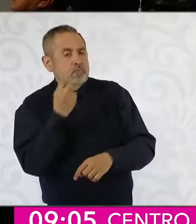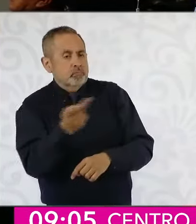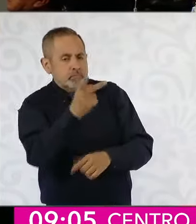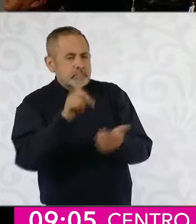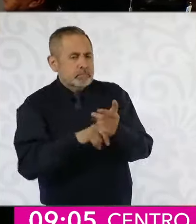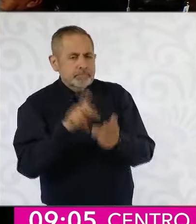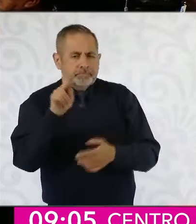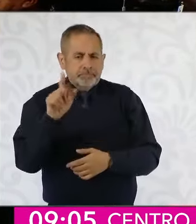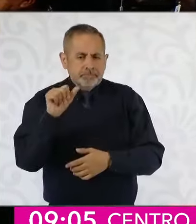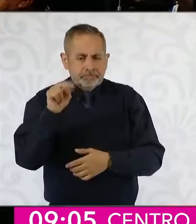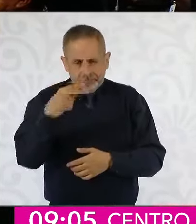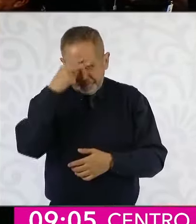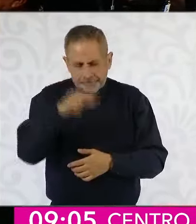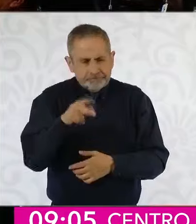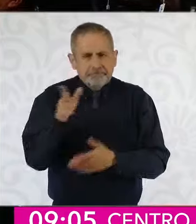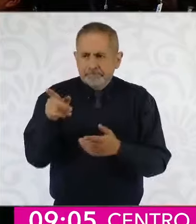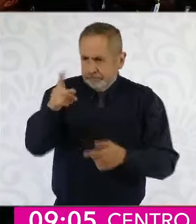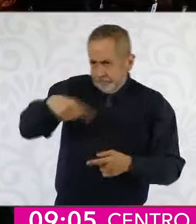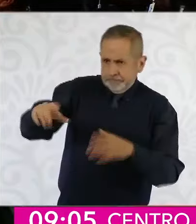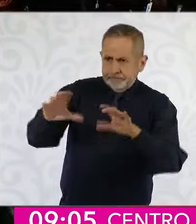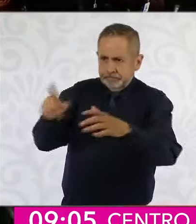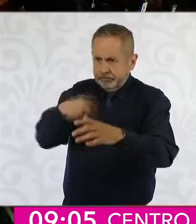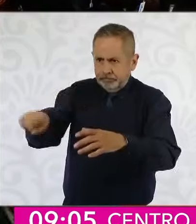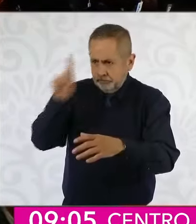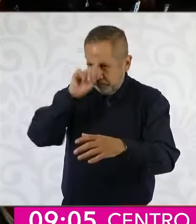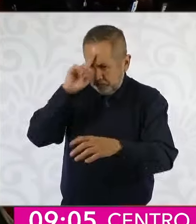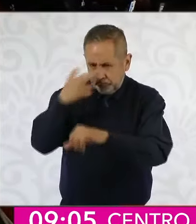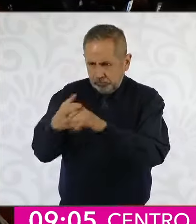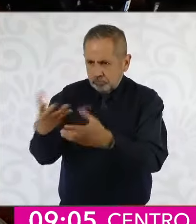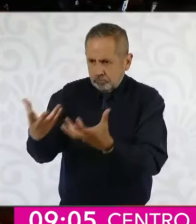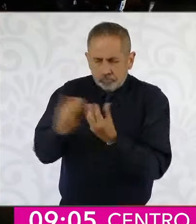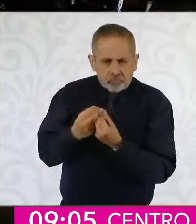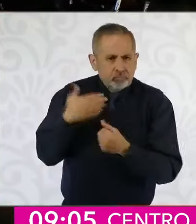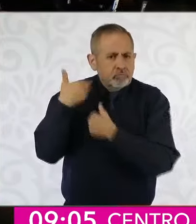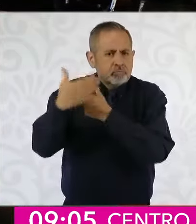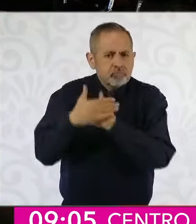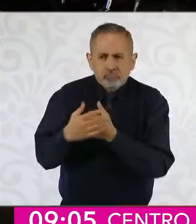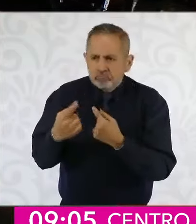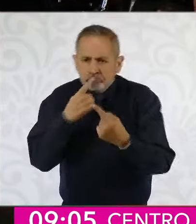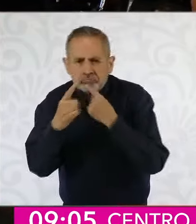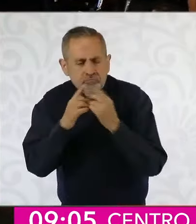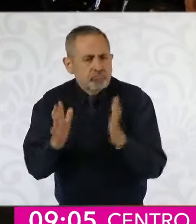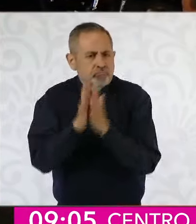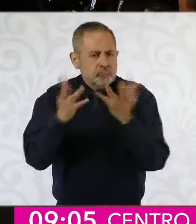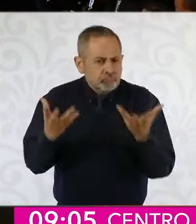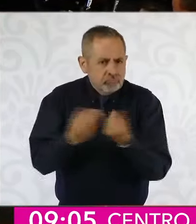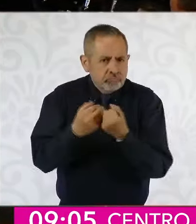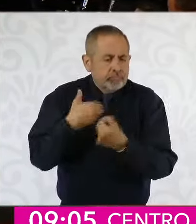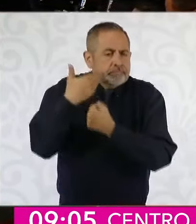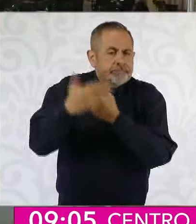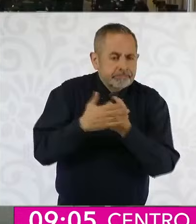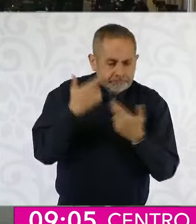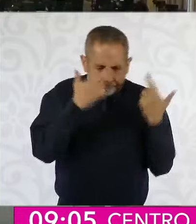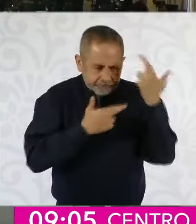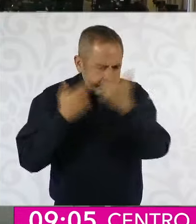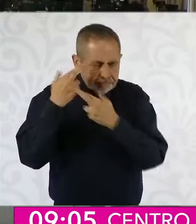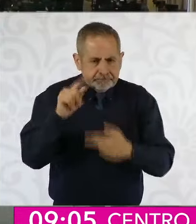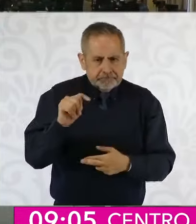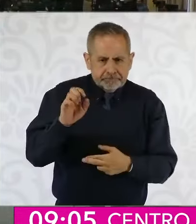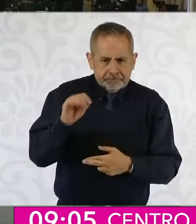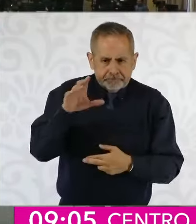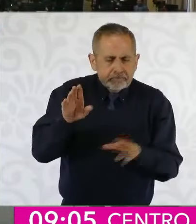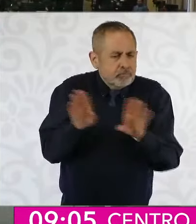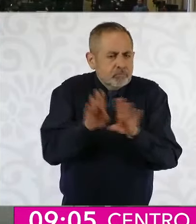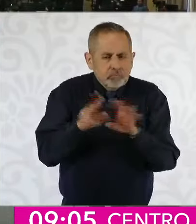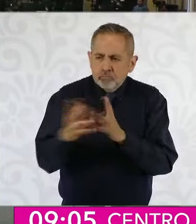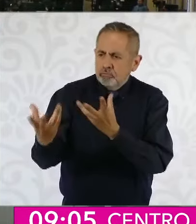el Plan México, ¿este Consejo participará o participaría en las negociaciones, en la renegociación, en la revisión del T-MEC y de qué